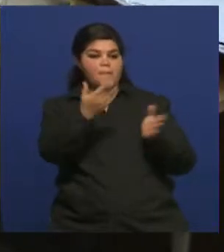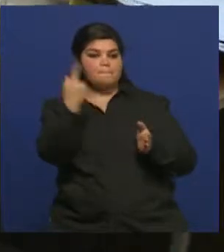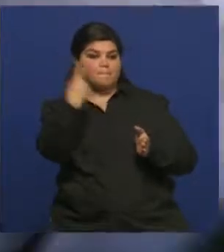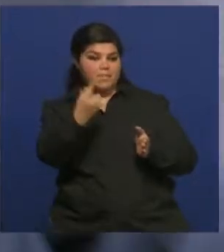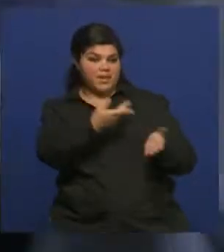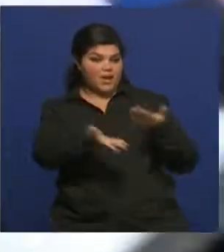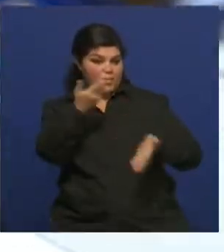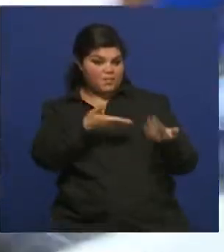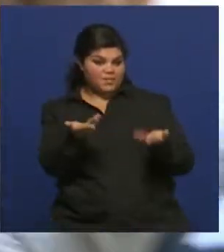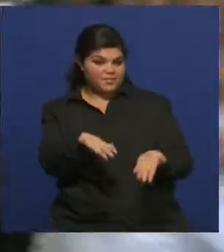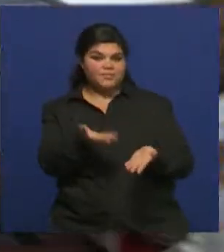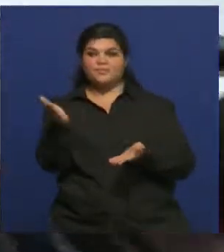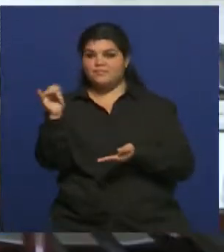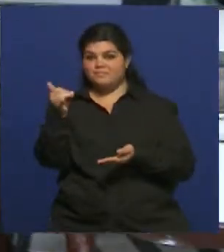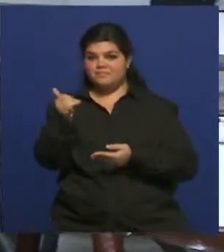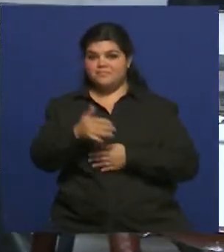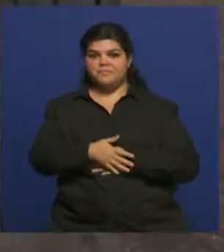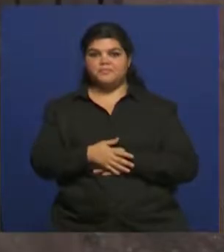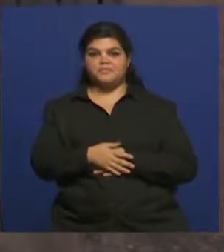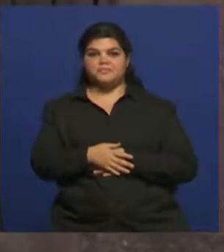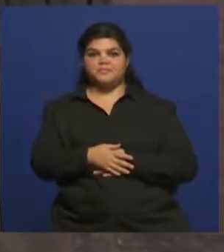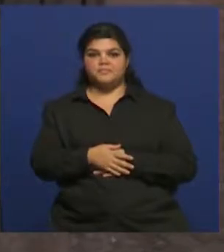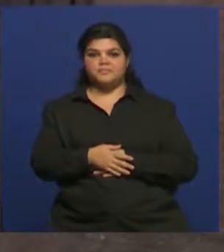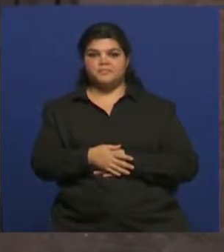informe. Perfecto, vamos. La vemos.